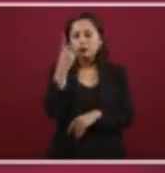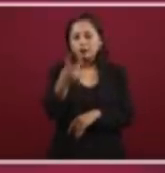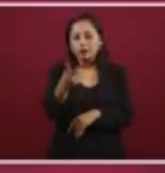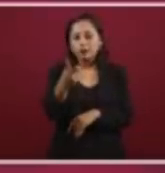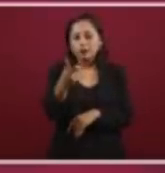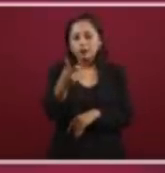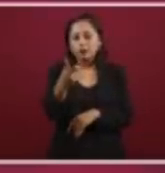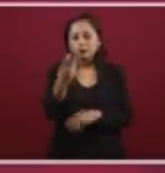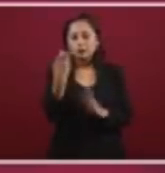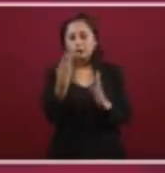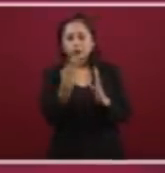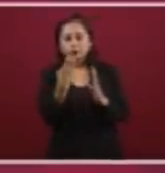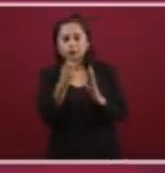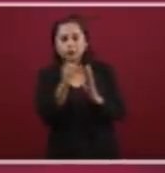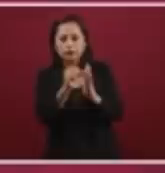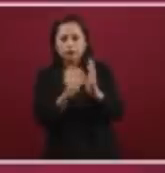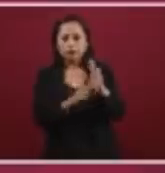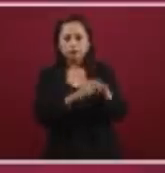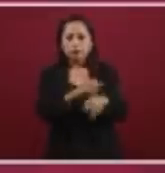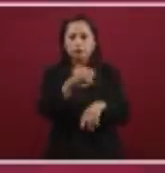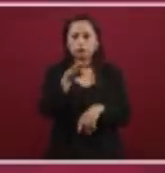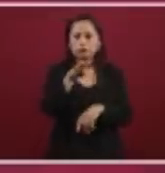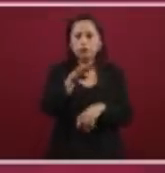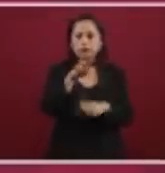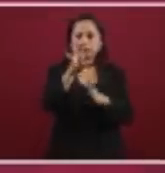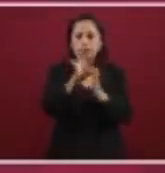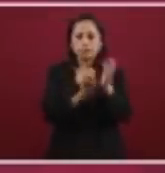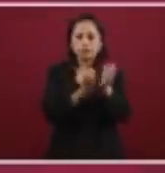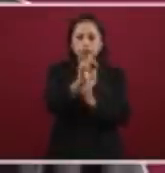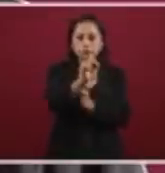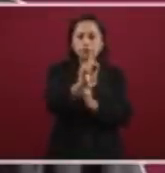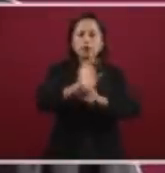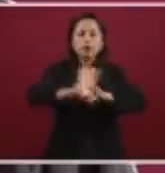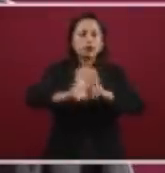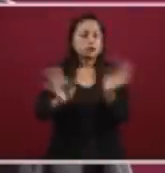artículo 19 la constitución ya se reformó